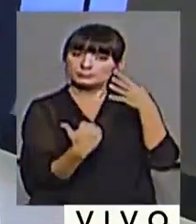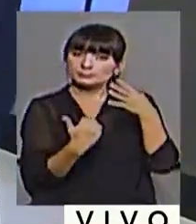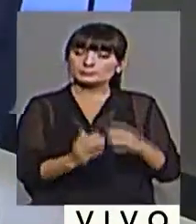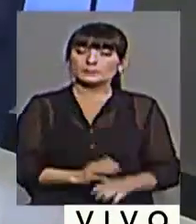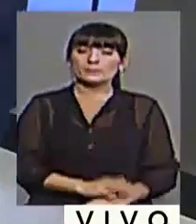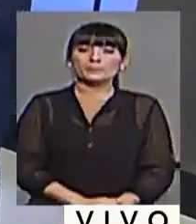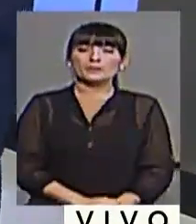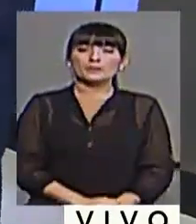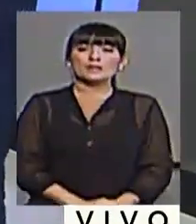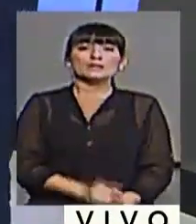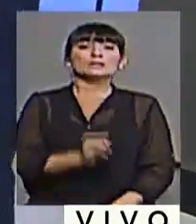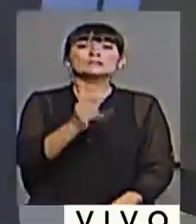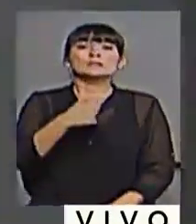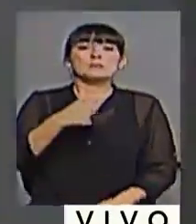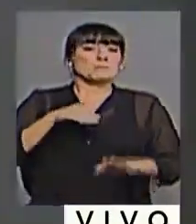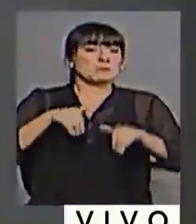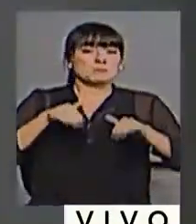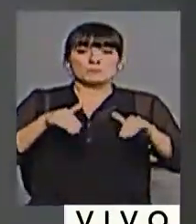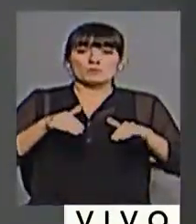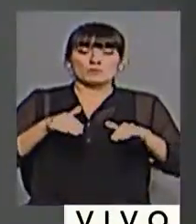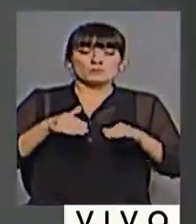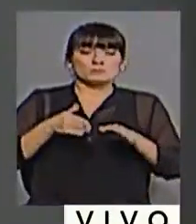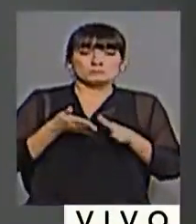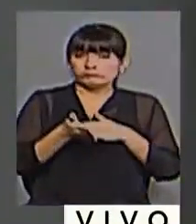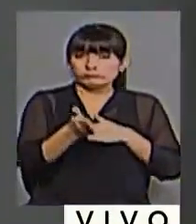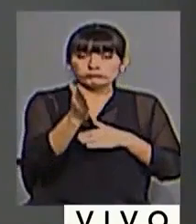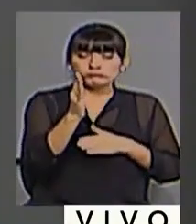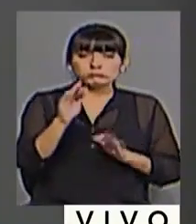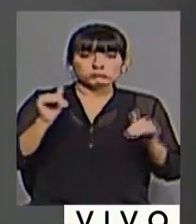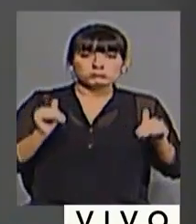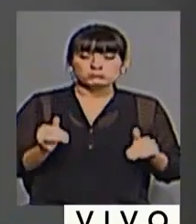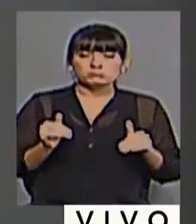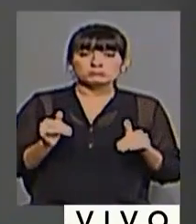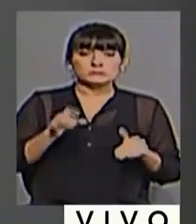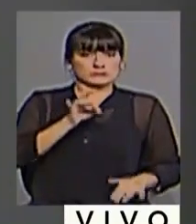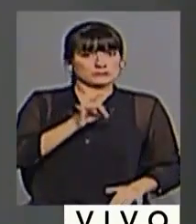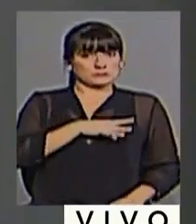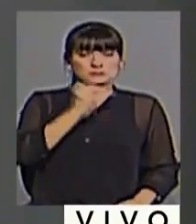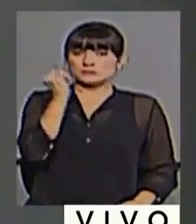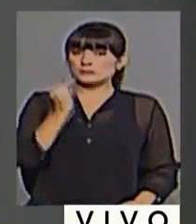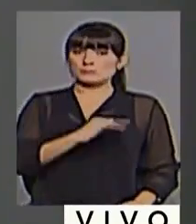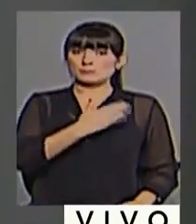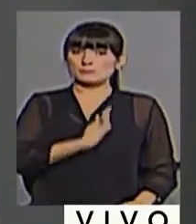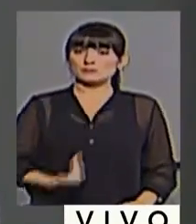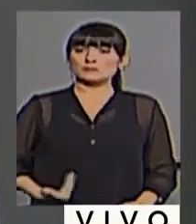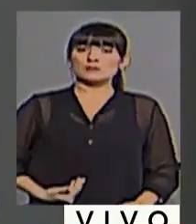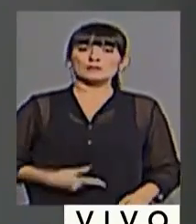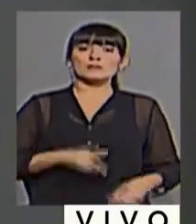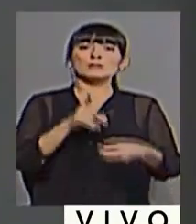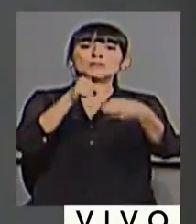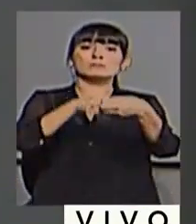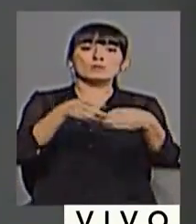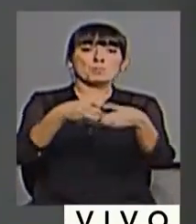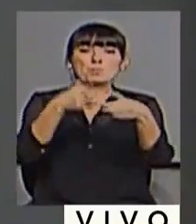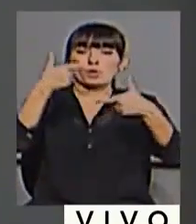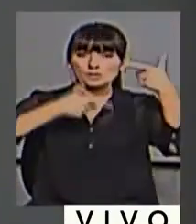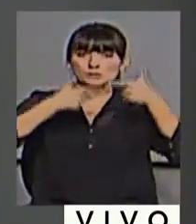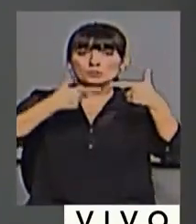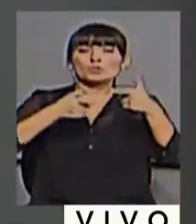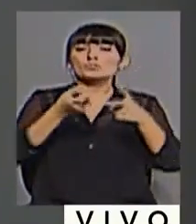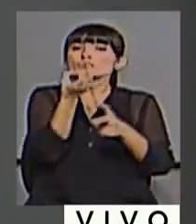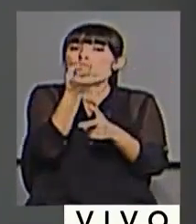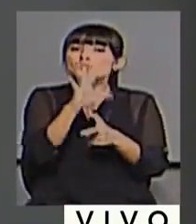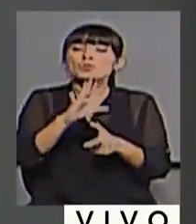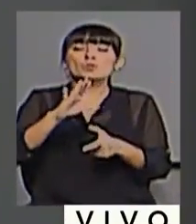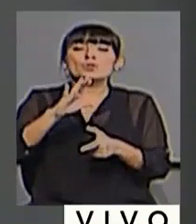la misma línea. Recordarles que en Chile siempre los presidentes han militado en algún partido, a excepción de Alessandre y